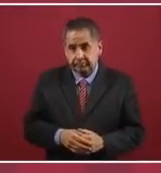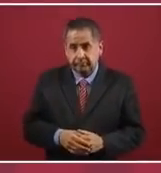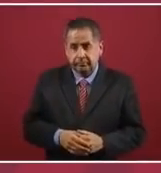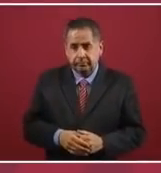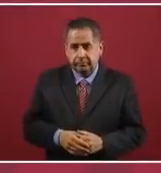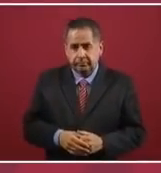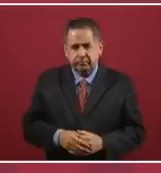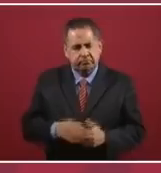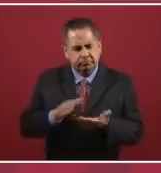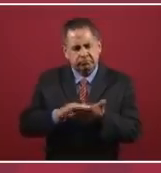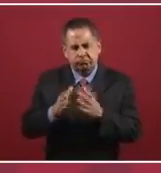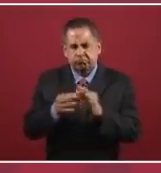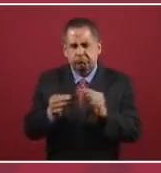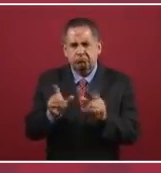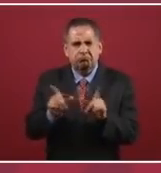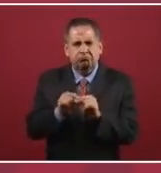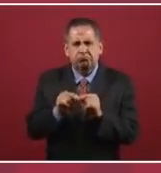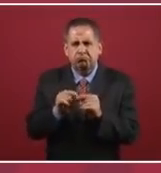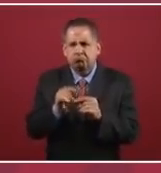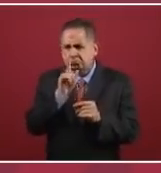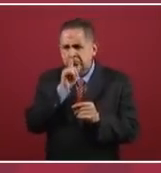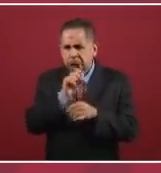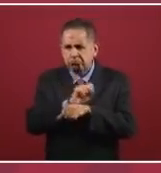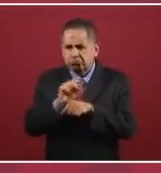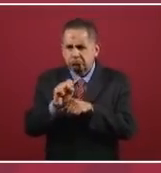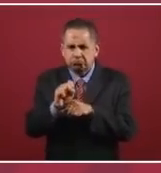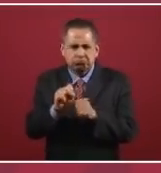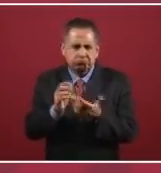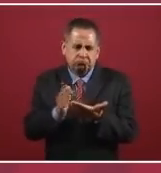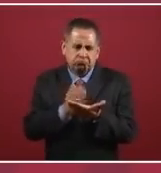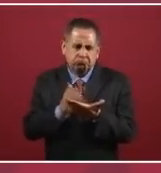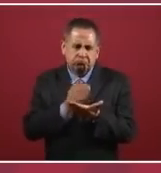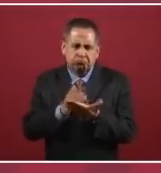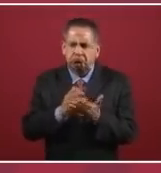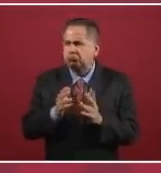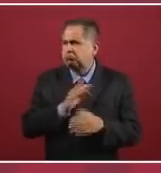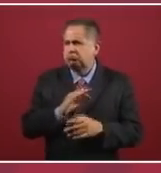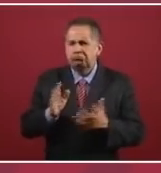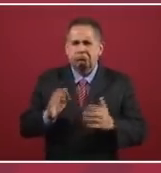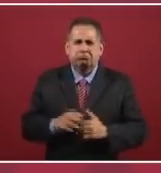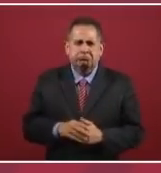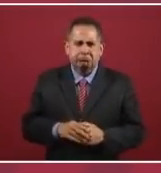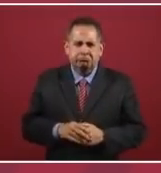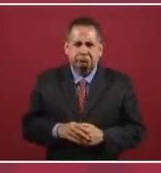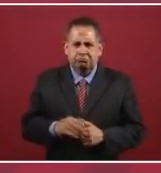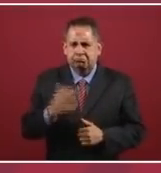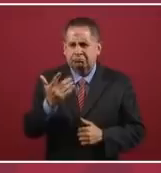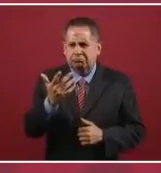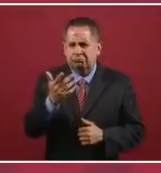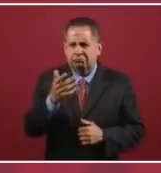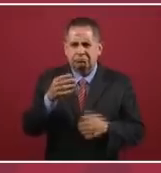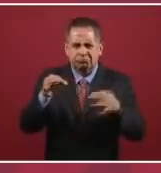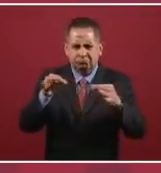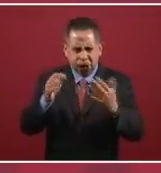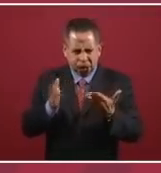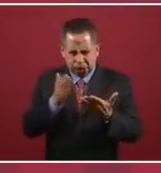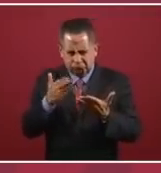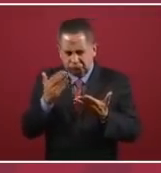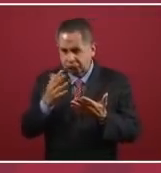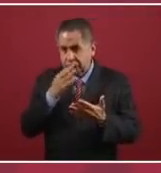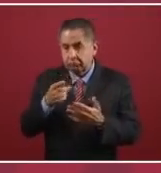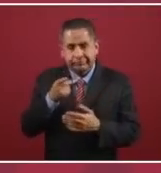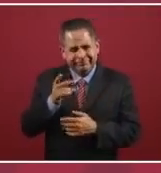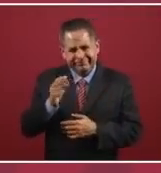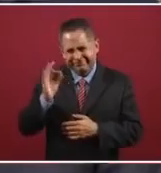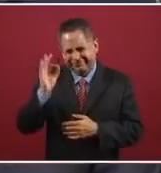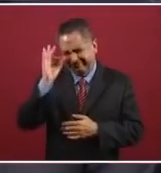es un texto breve, o sea, que será, son 50 cuartillas, pero